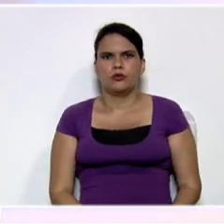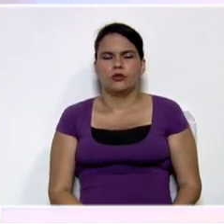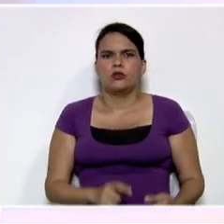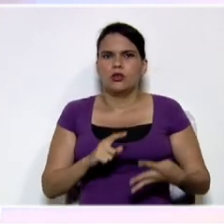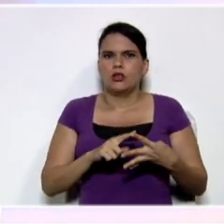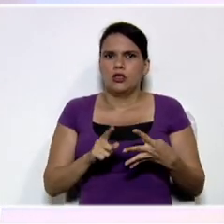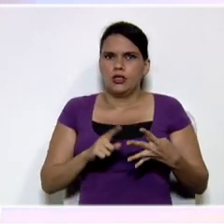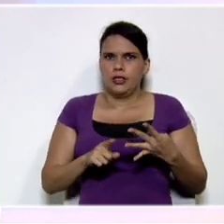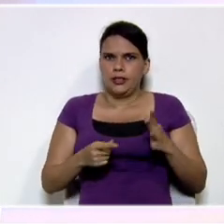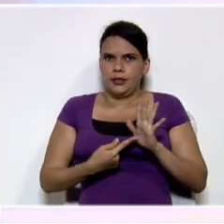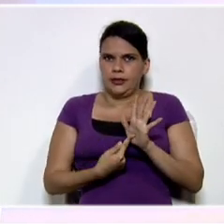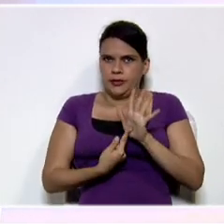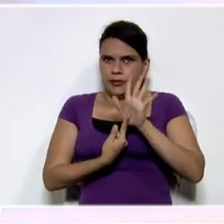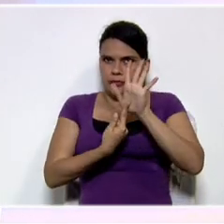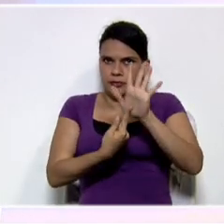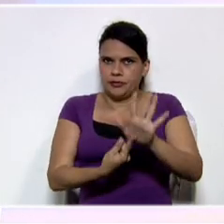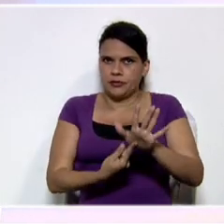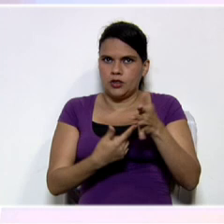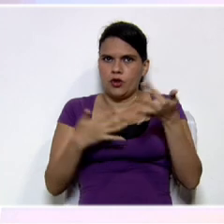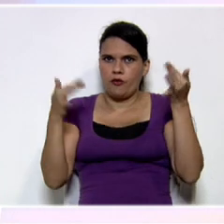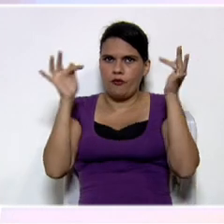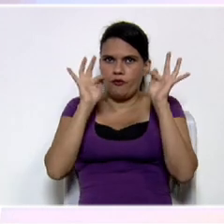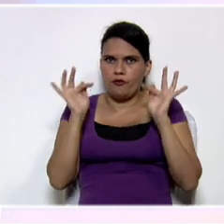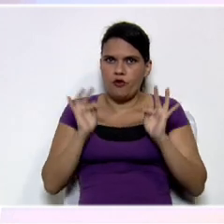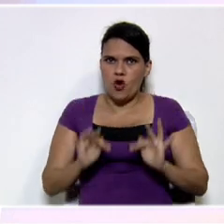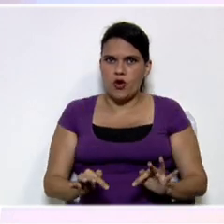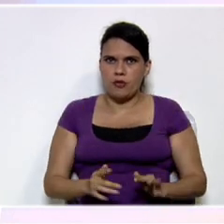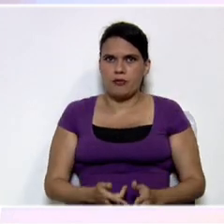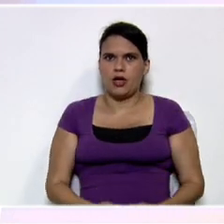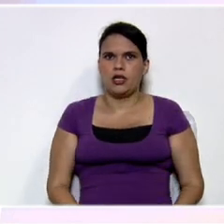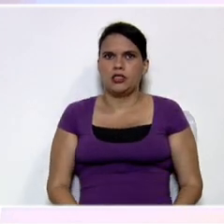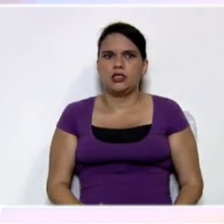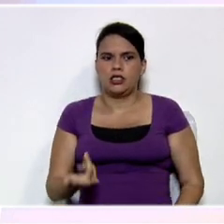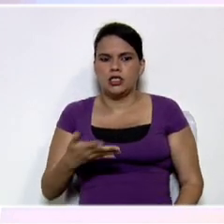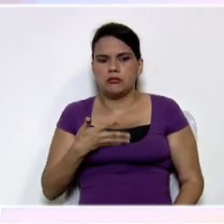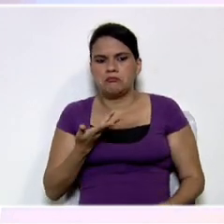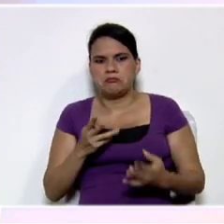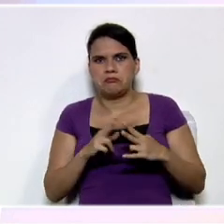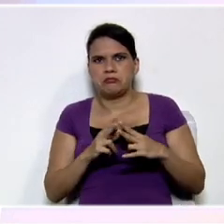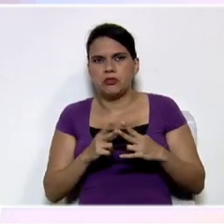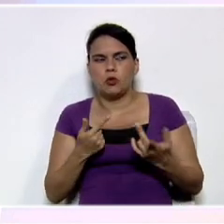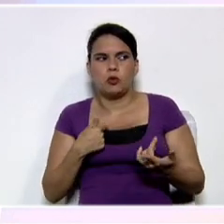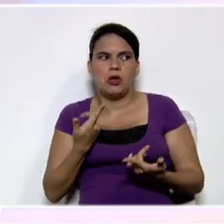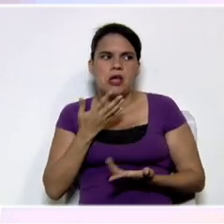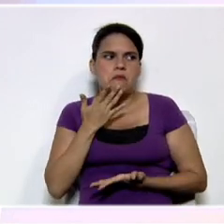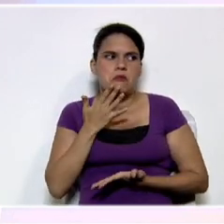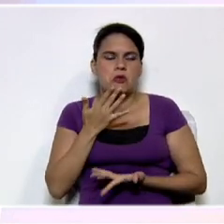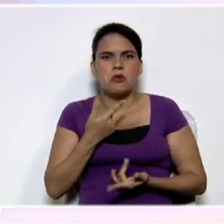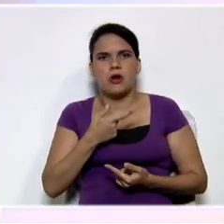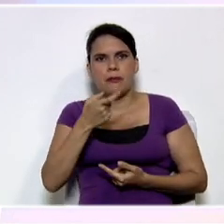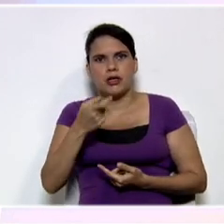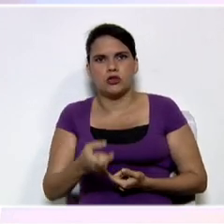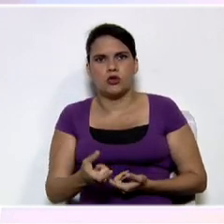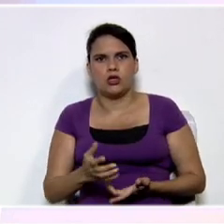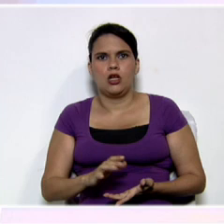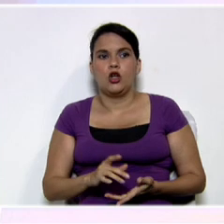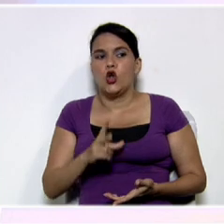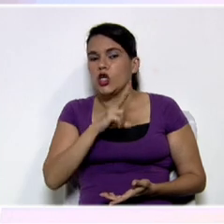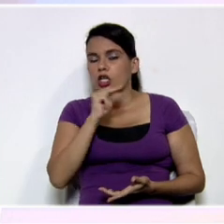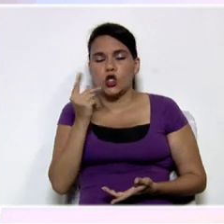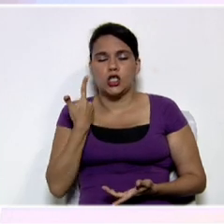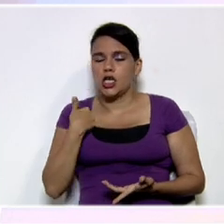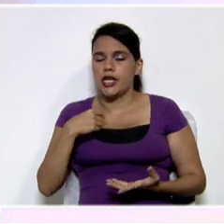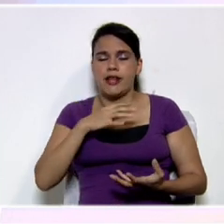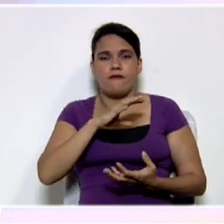donde aparecen reflejadas formas ya identificables, como por ejemplo una persona. Los abstractos, que sí